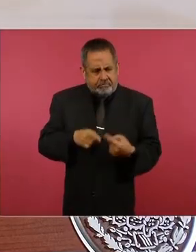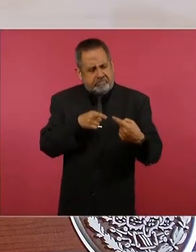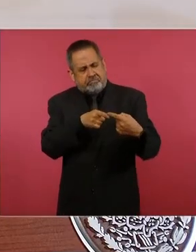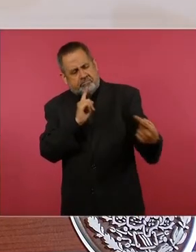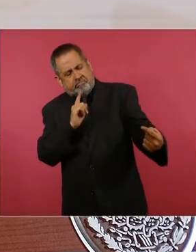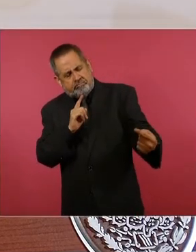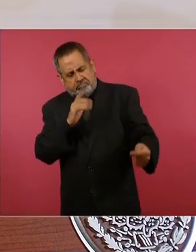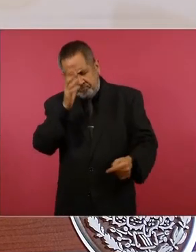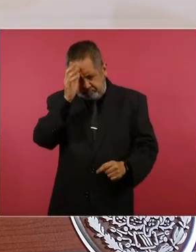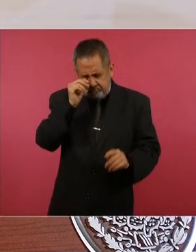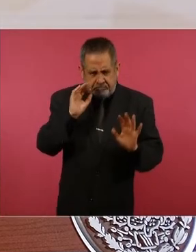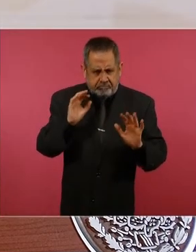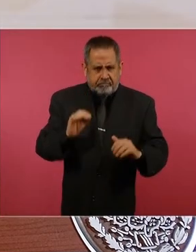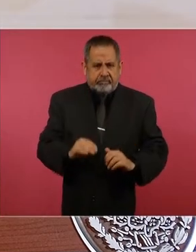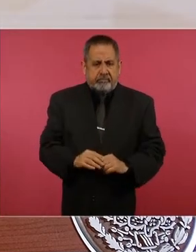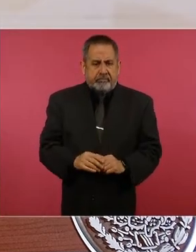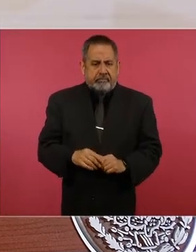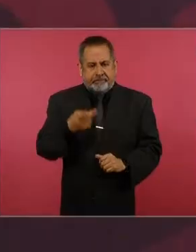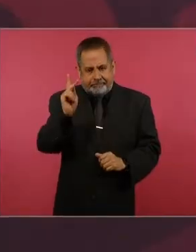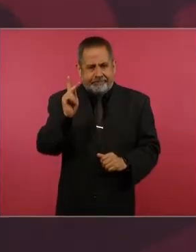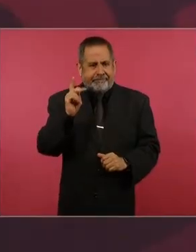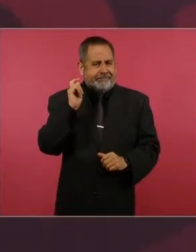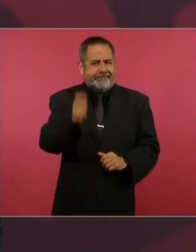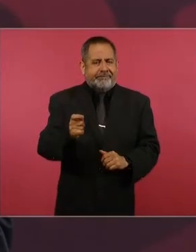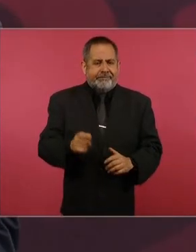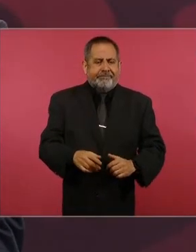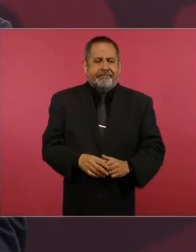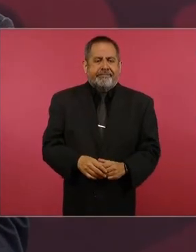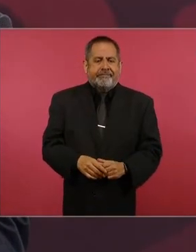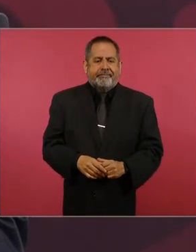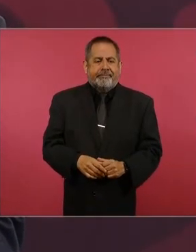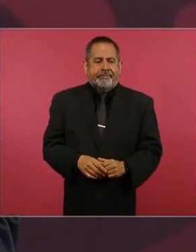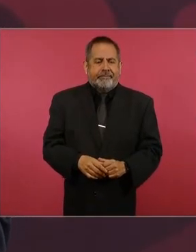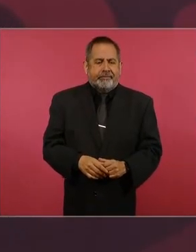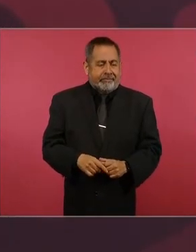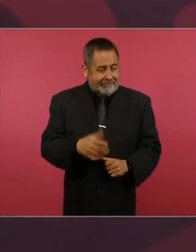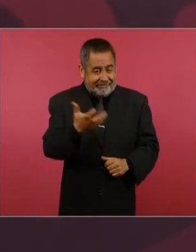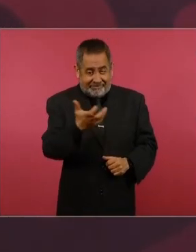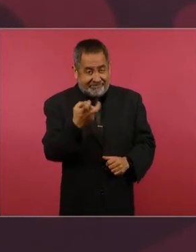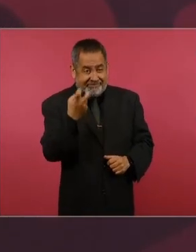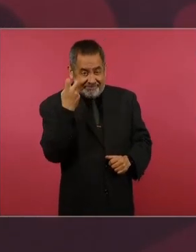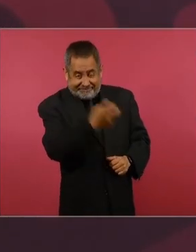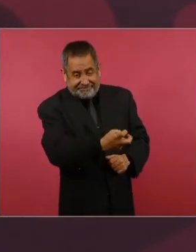discrepancias, pero el actuar así